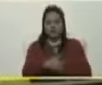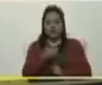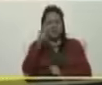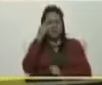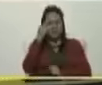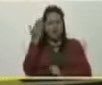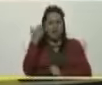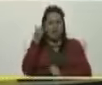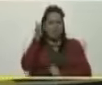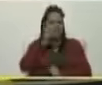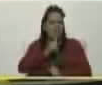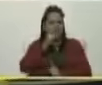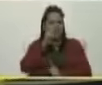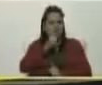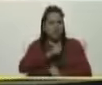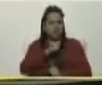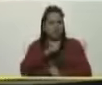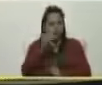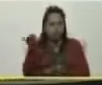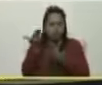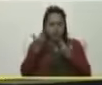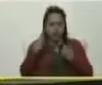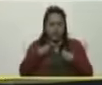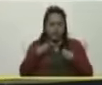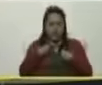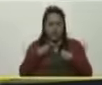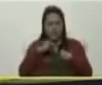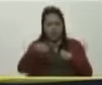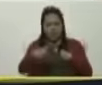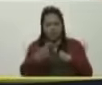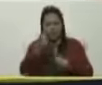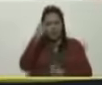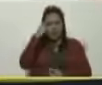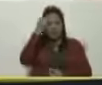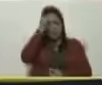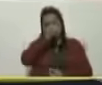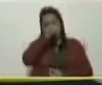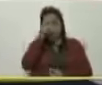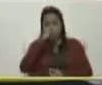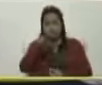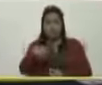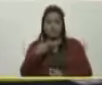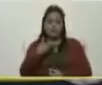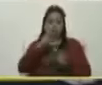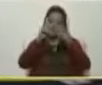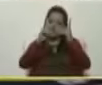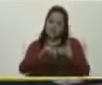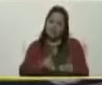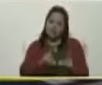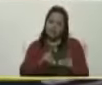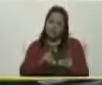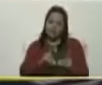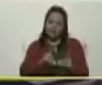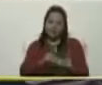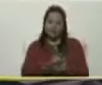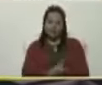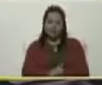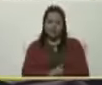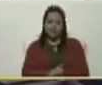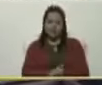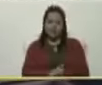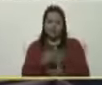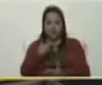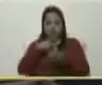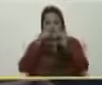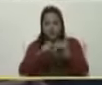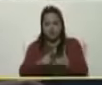sábado hacia mi persona y posteriormente el día domingo, una vez que decidí tomar la decisión de